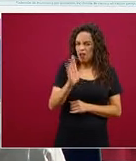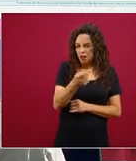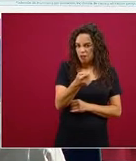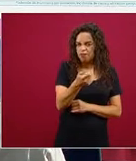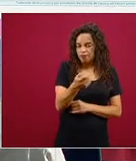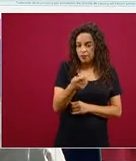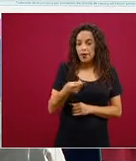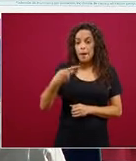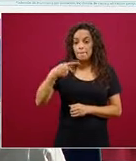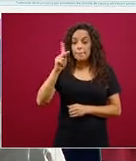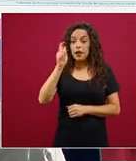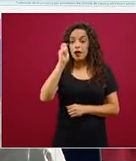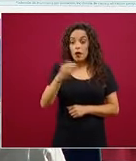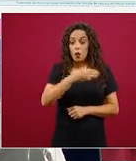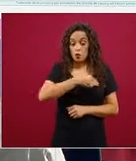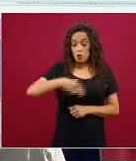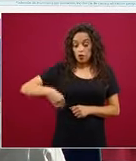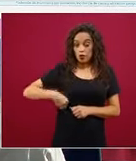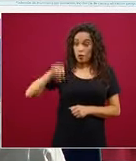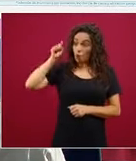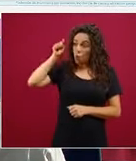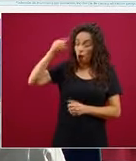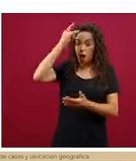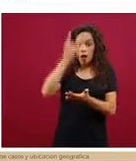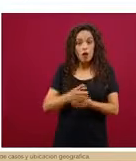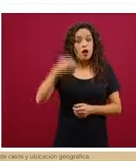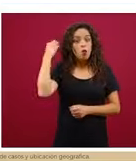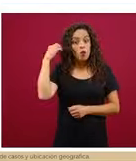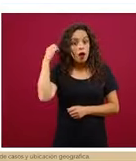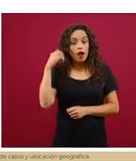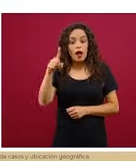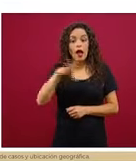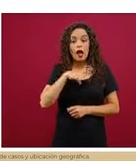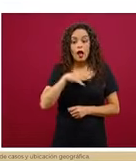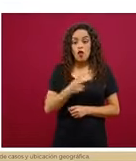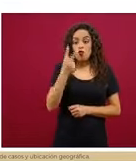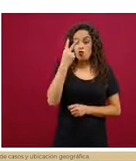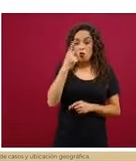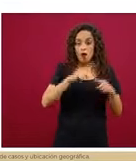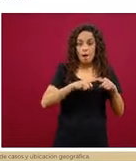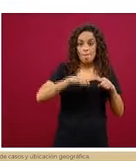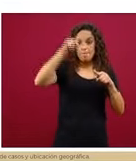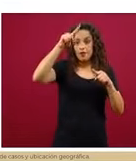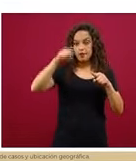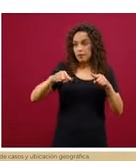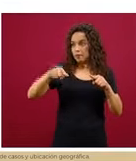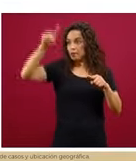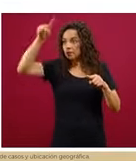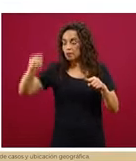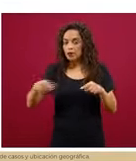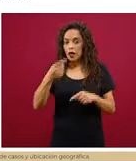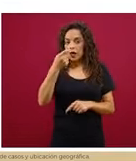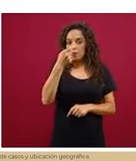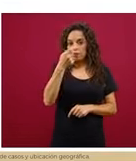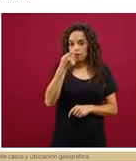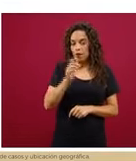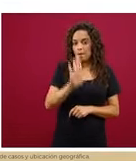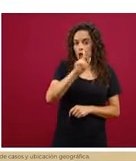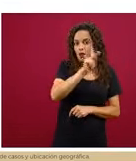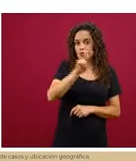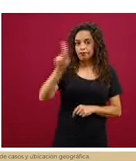mismo municipio de Oaxaca, que presenta prácticamente dos picos con alturas similares, con